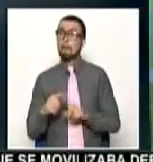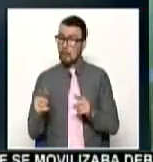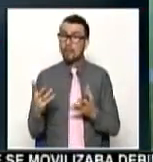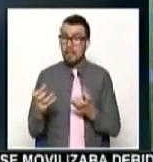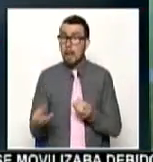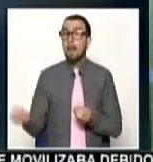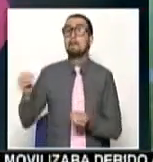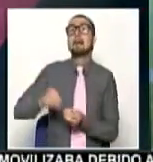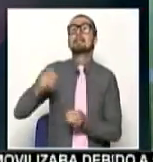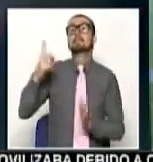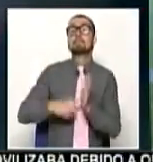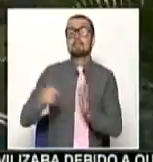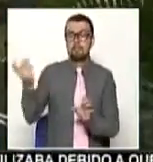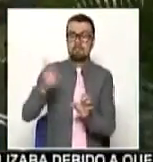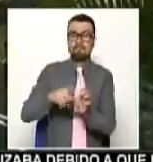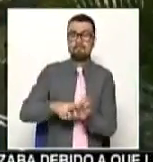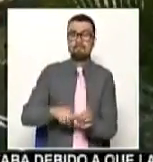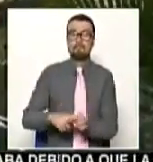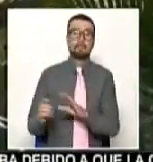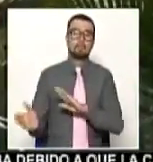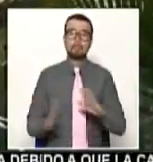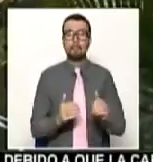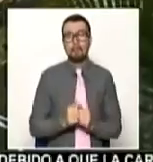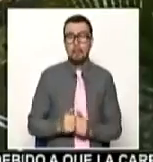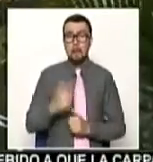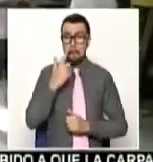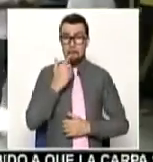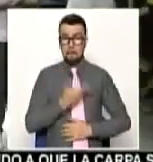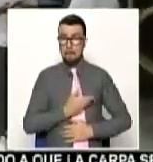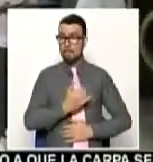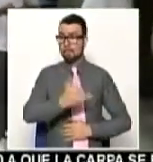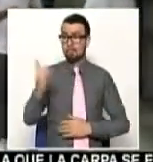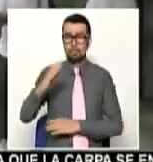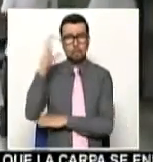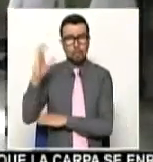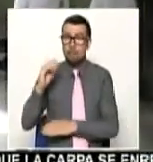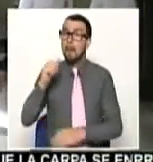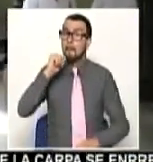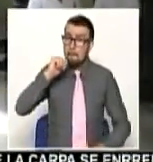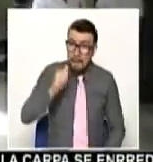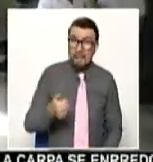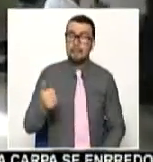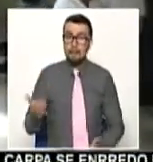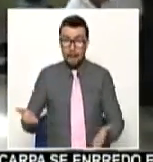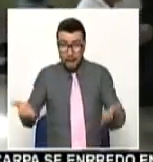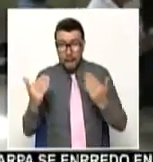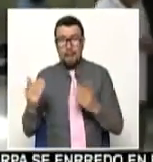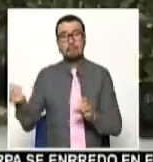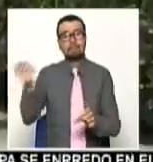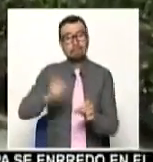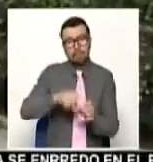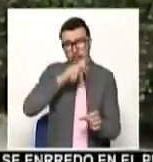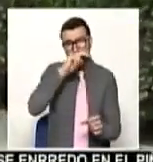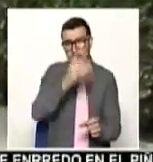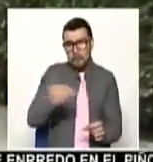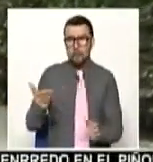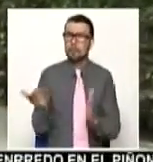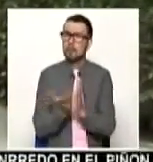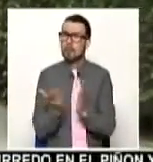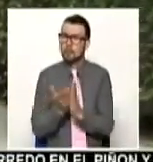1.000 niños. Los padres de familia de Colombia están convocados mañana a la gran jornada denominada